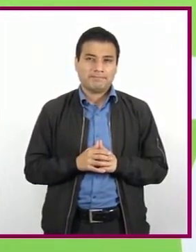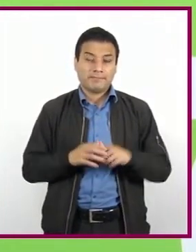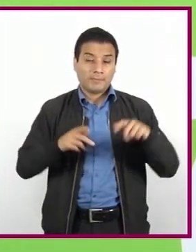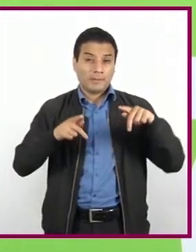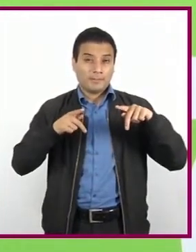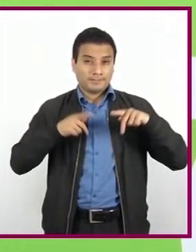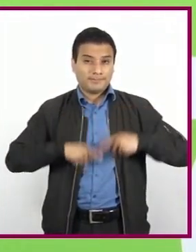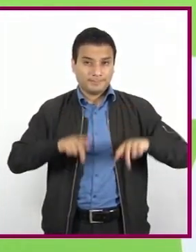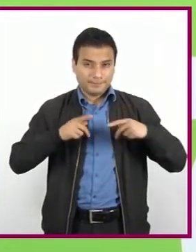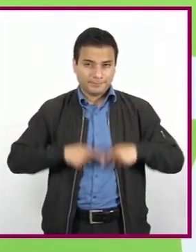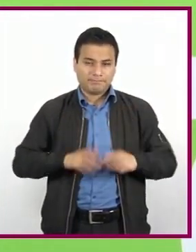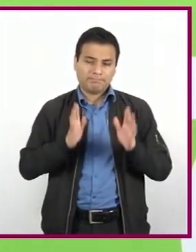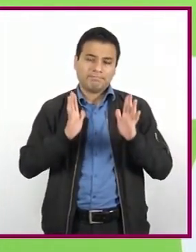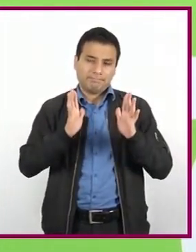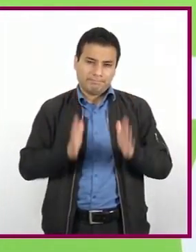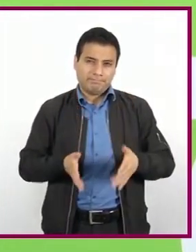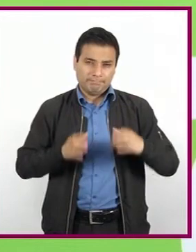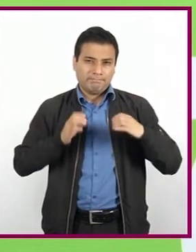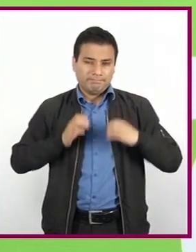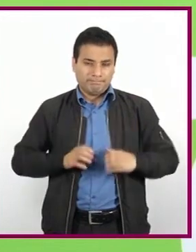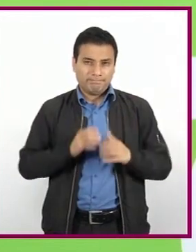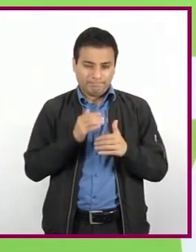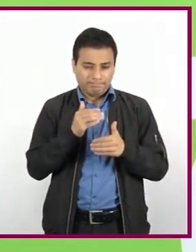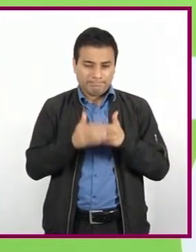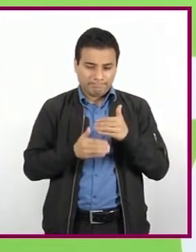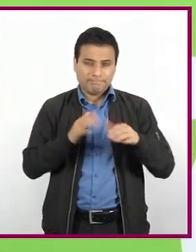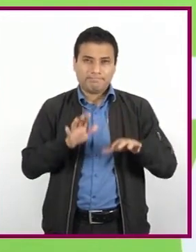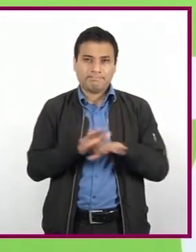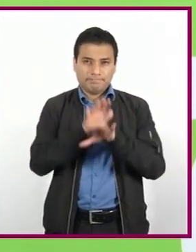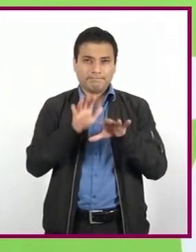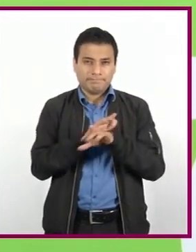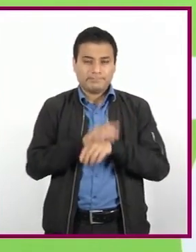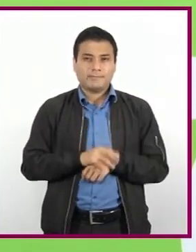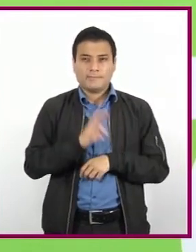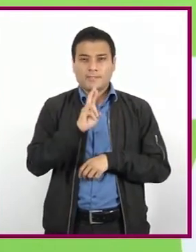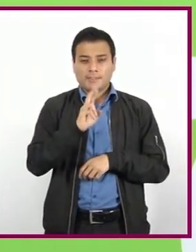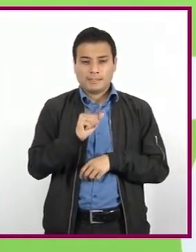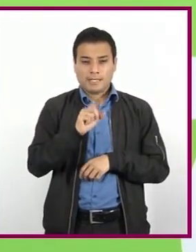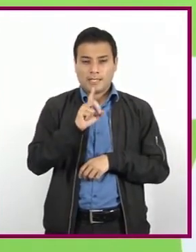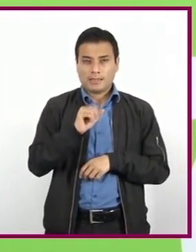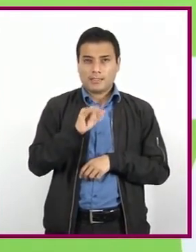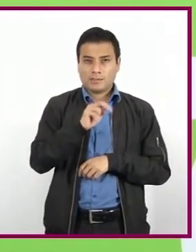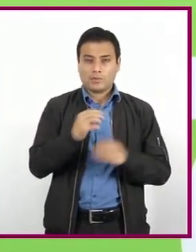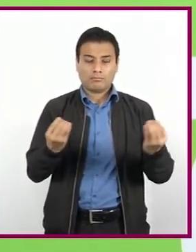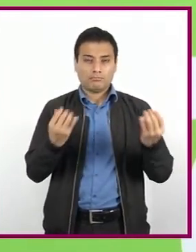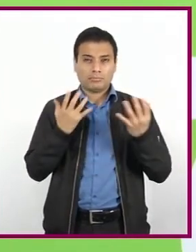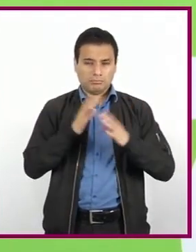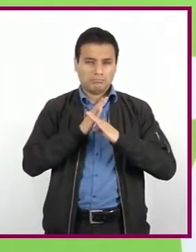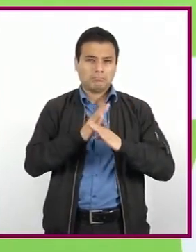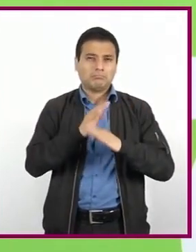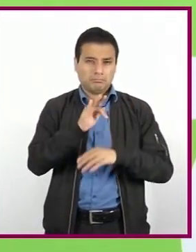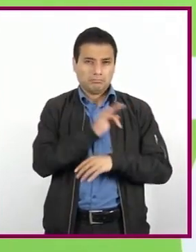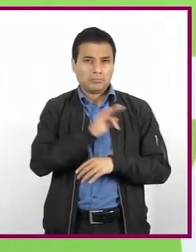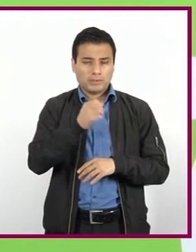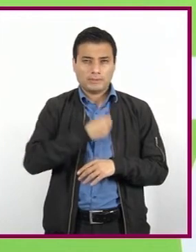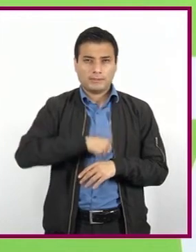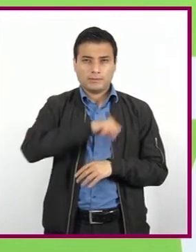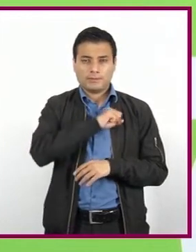han evolucionado para resistir estos niveles de radiación sin sufrir daño. El problema es cuando